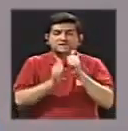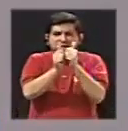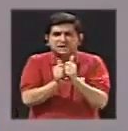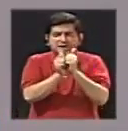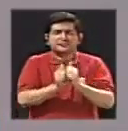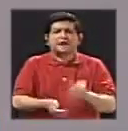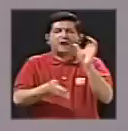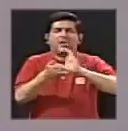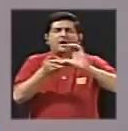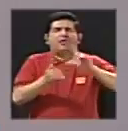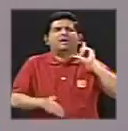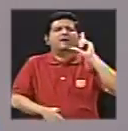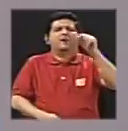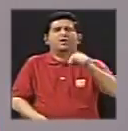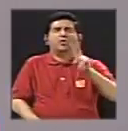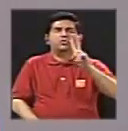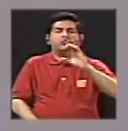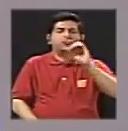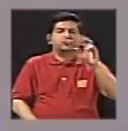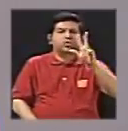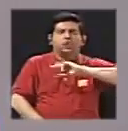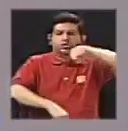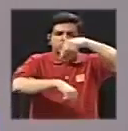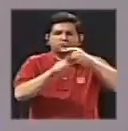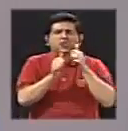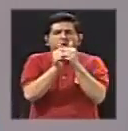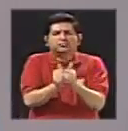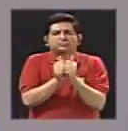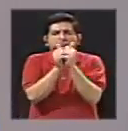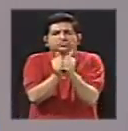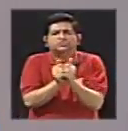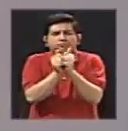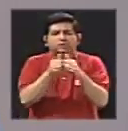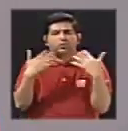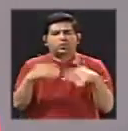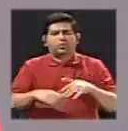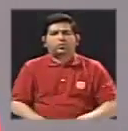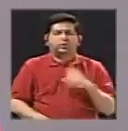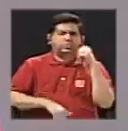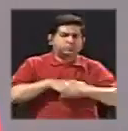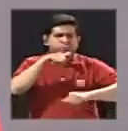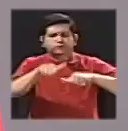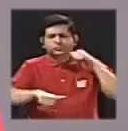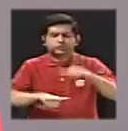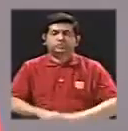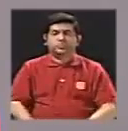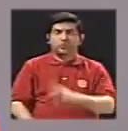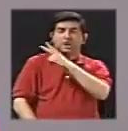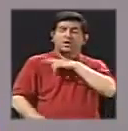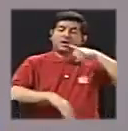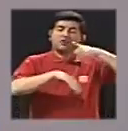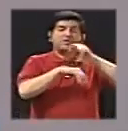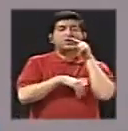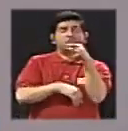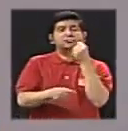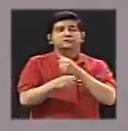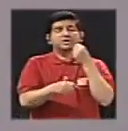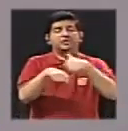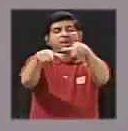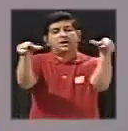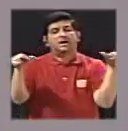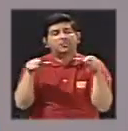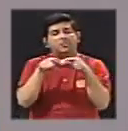liceo rural, 2 o 3 horas a caballo, haciendo esfuerzos enormes. ¿Cómo es posible que el patrono lo está enviando a usted a trabajar a un